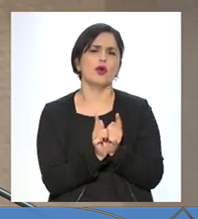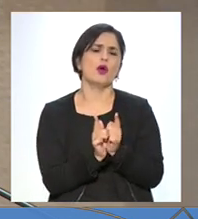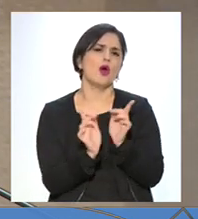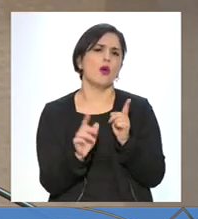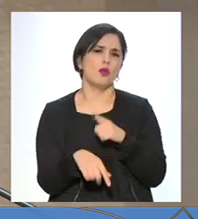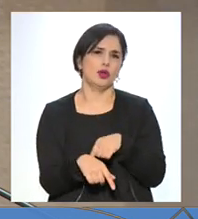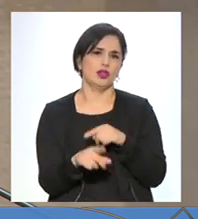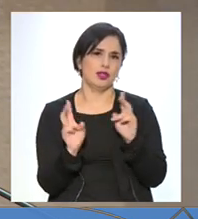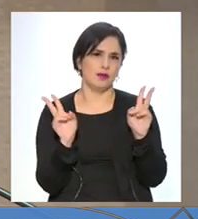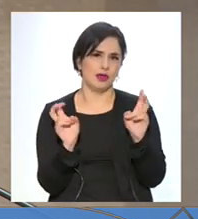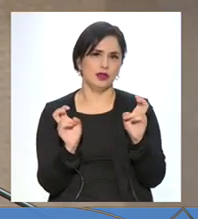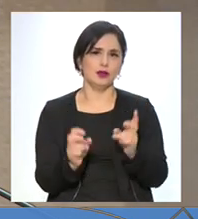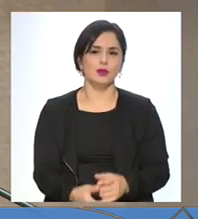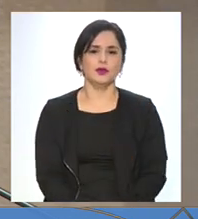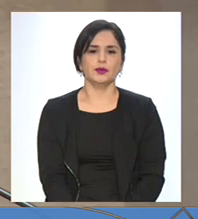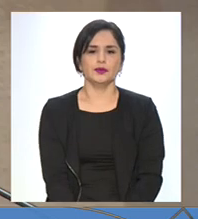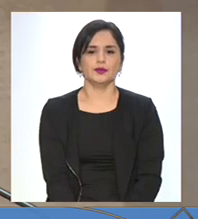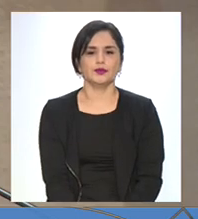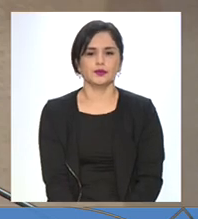limitaciones de tiempo.